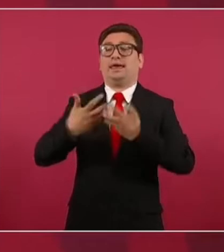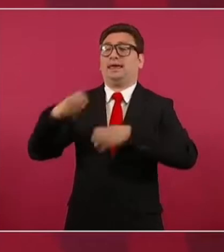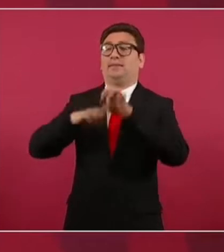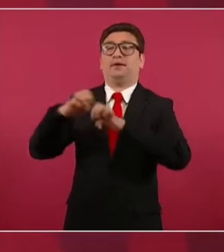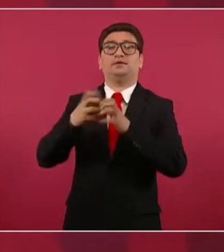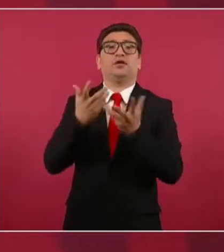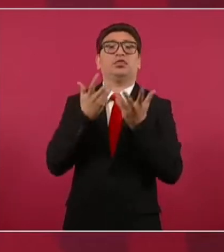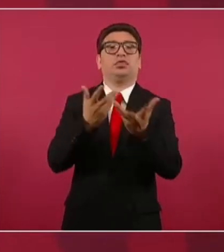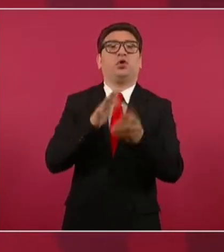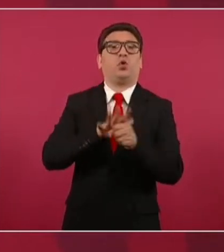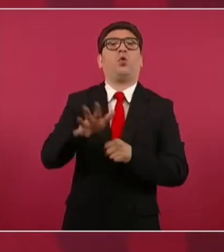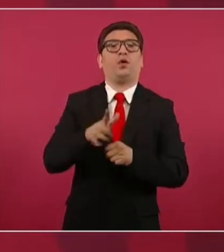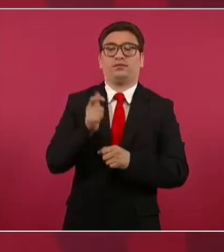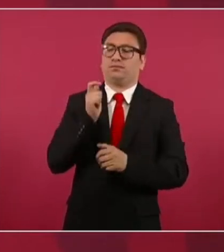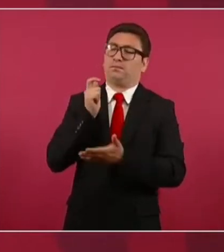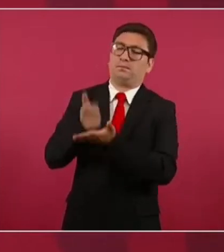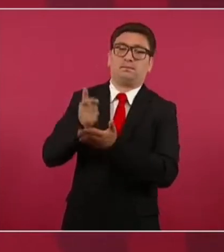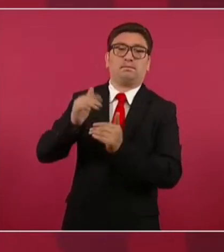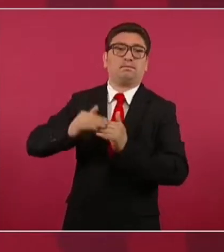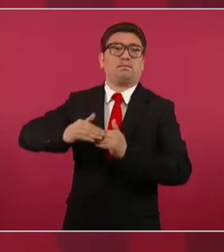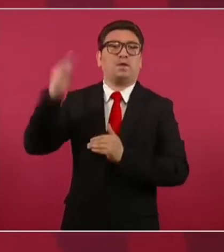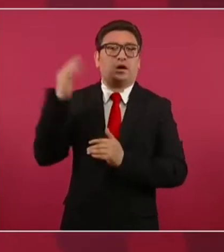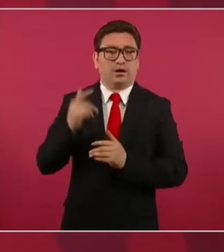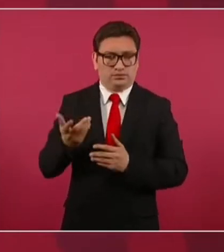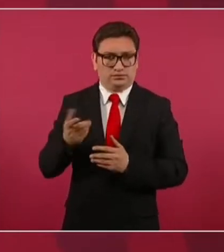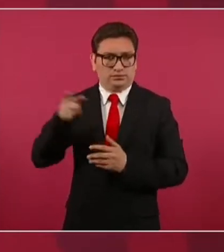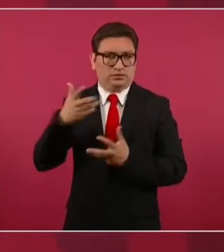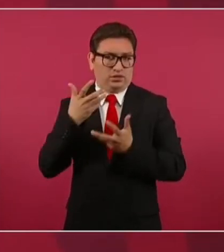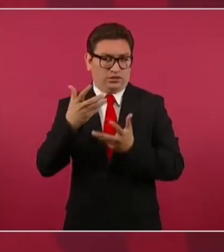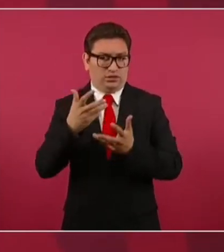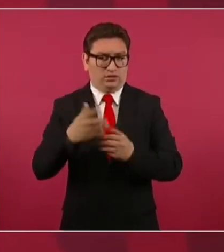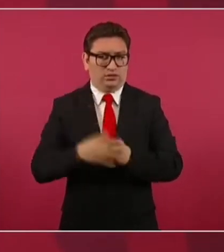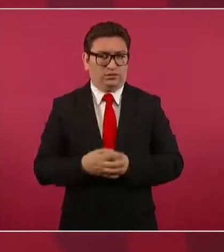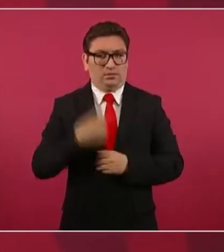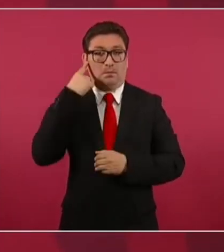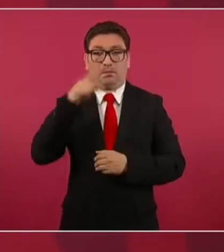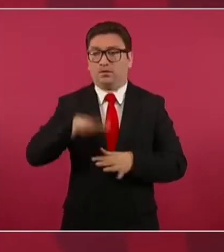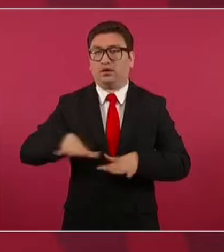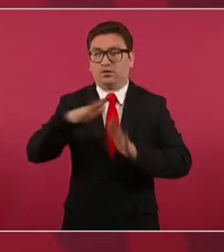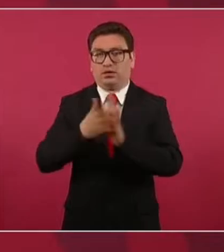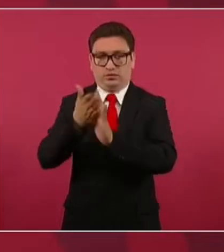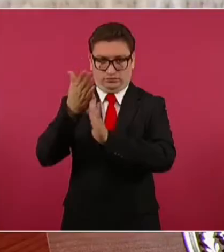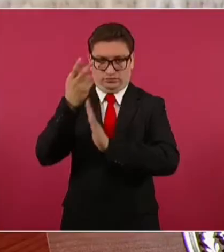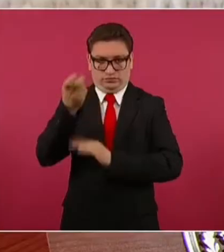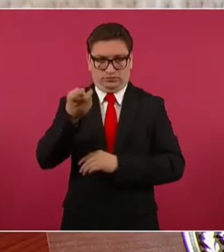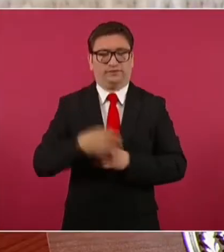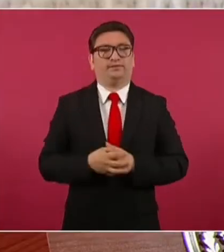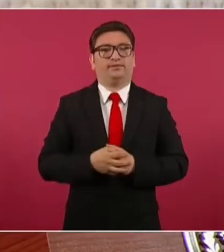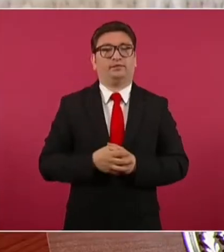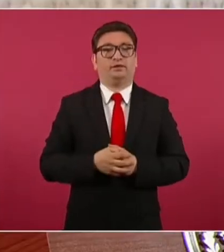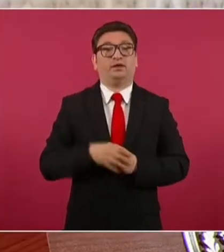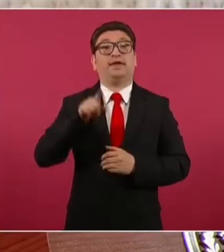empresas para construir la refinería de Dos Bocas, sino